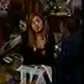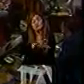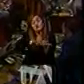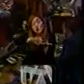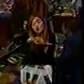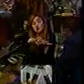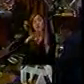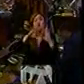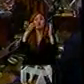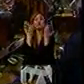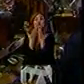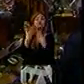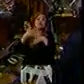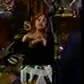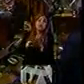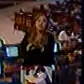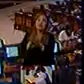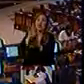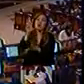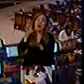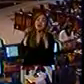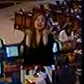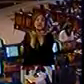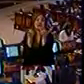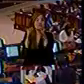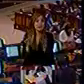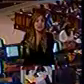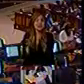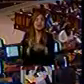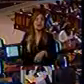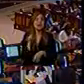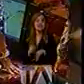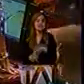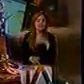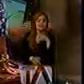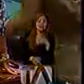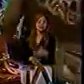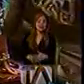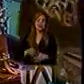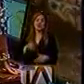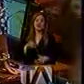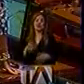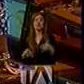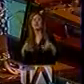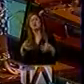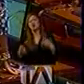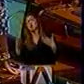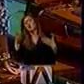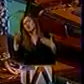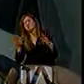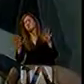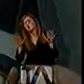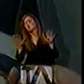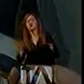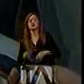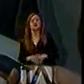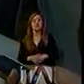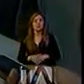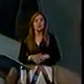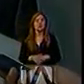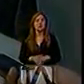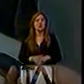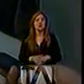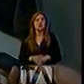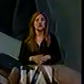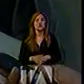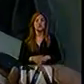comisión deberá integrarse con 3 asambleístas y allí seguirán un proceso como si fuera un mini juicio político. Escucha a la